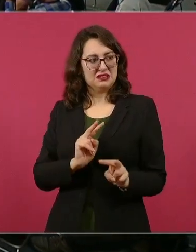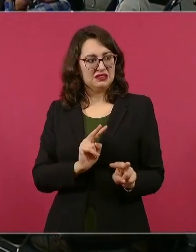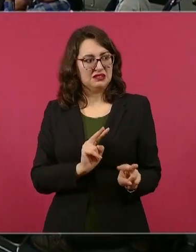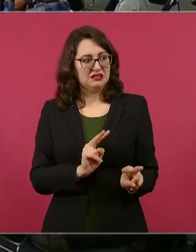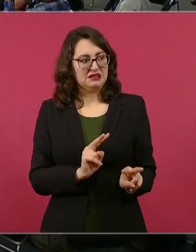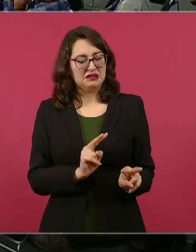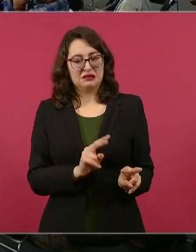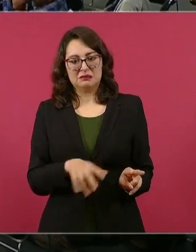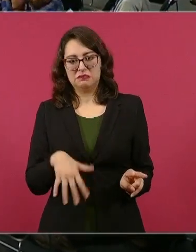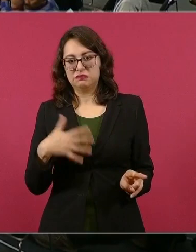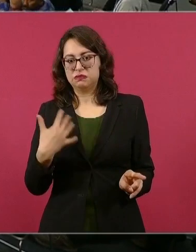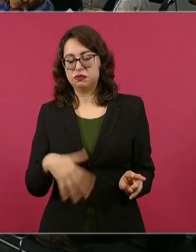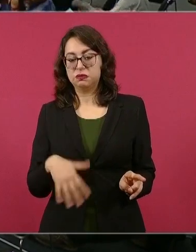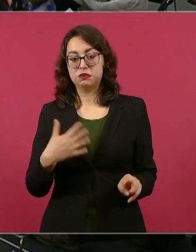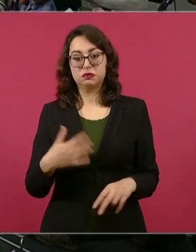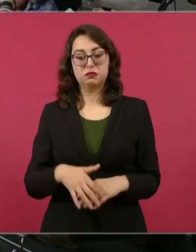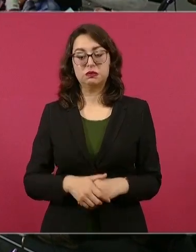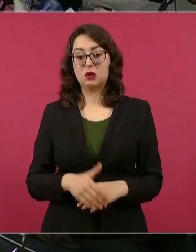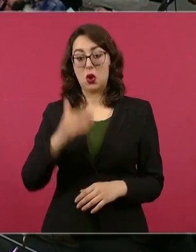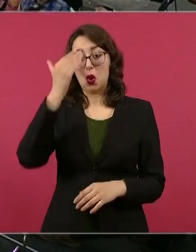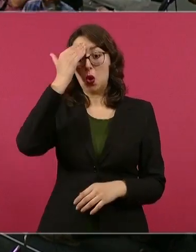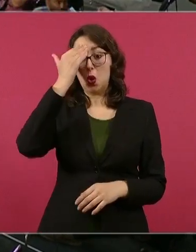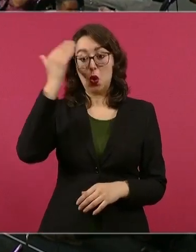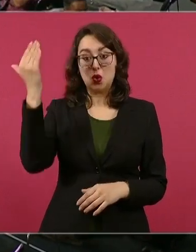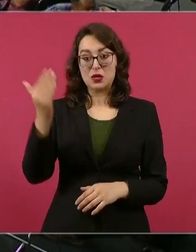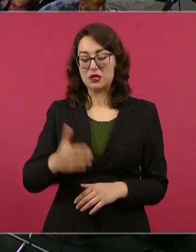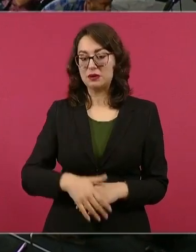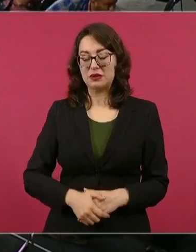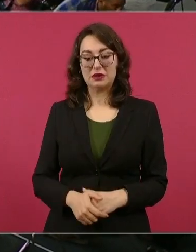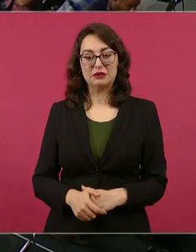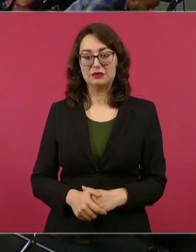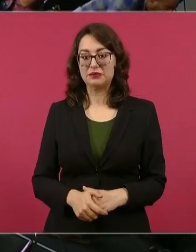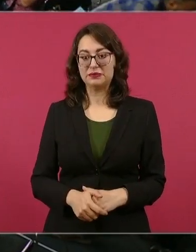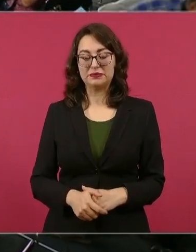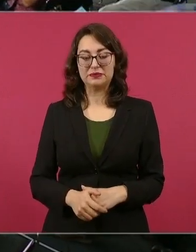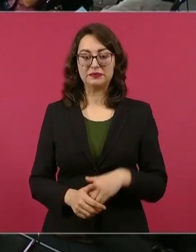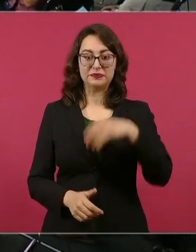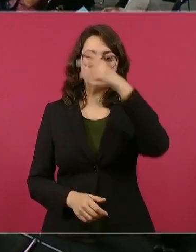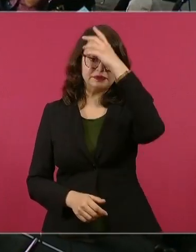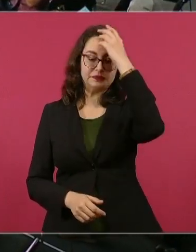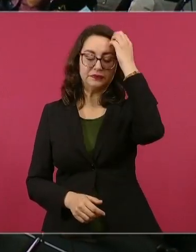No sé si tienen ahí el texto. Fíjense.